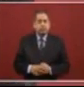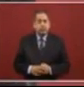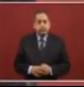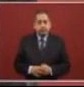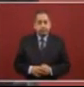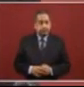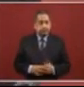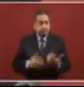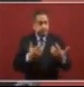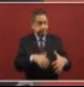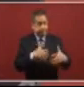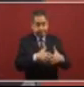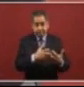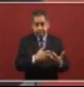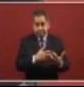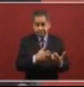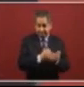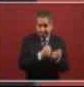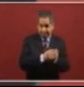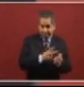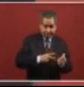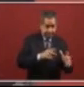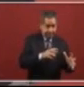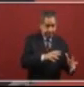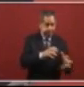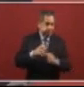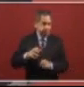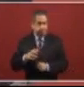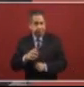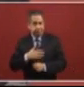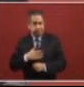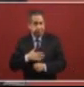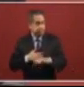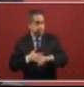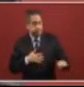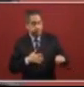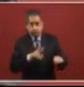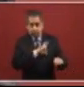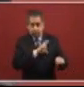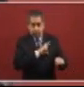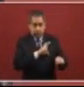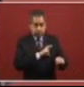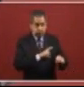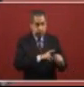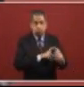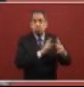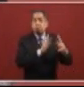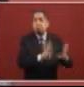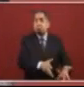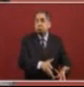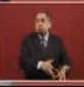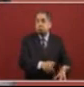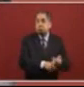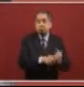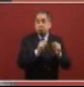la planta la privatizan, por alguna razón deja de operar,